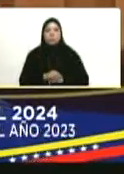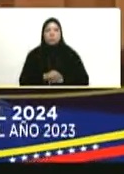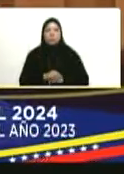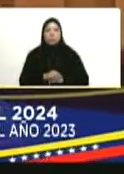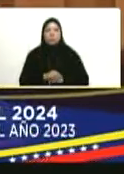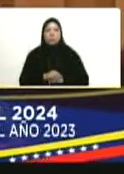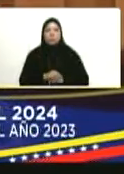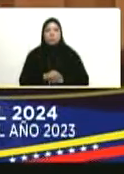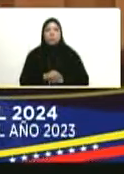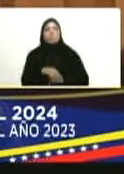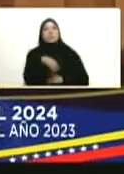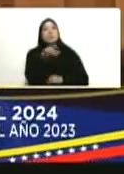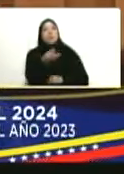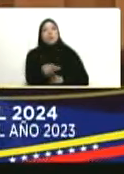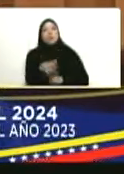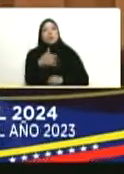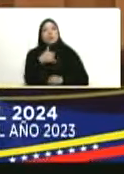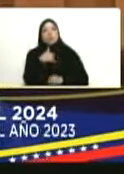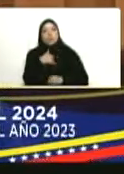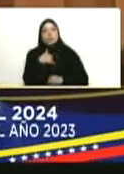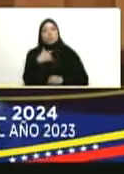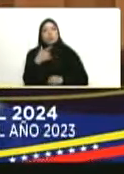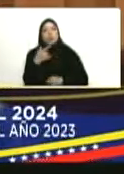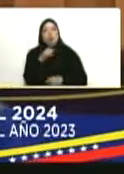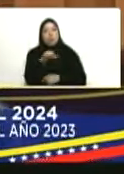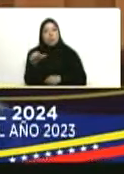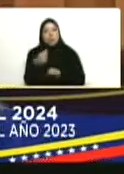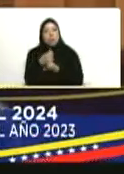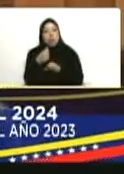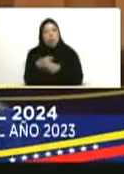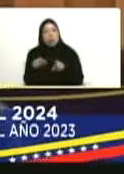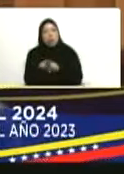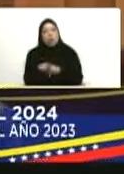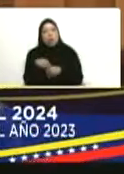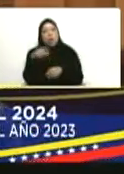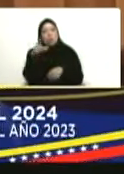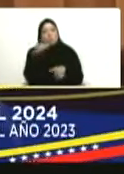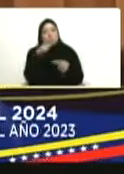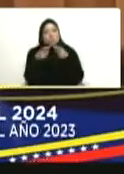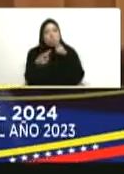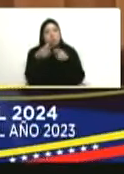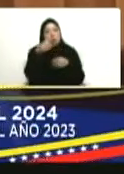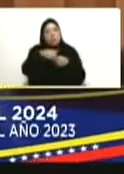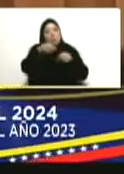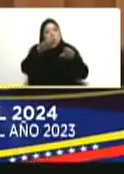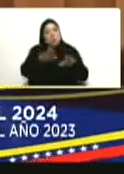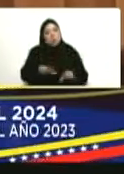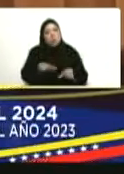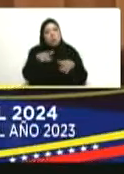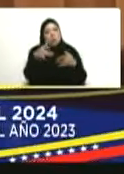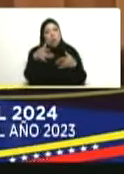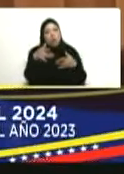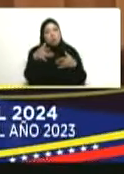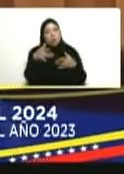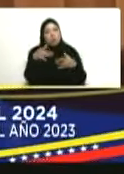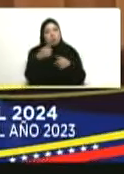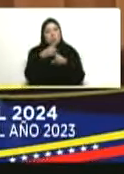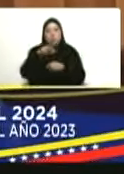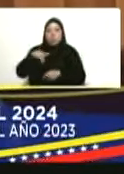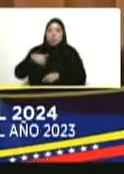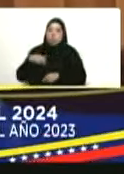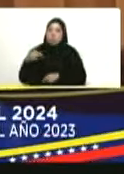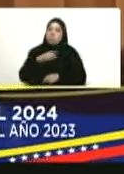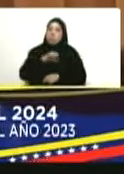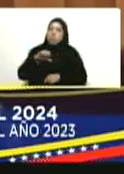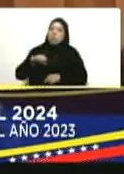de meternos a nosotros la última semana, esa que iba al referéndum, para que suspendiéramos el referéndum. Pero nosotros no